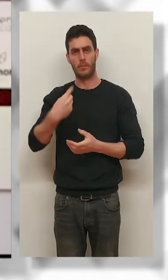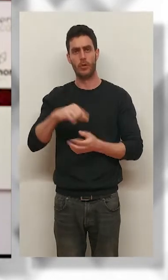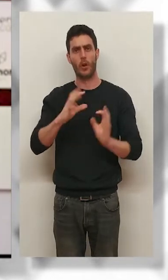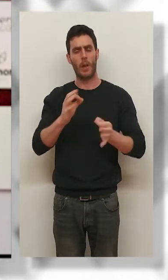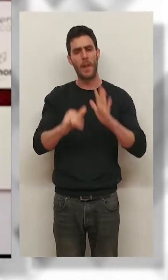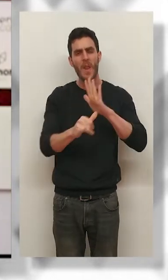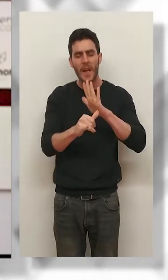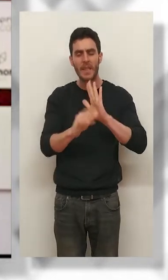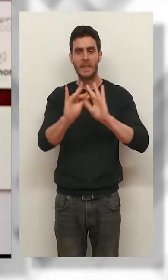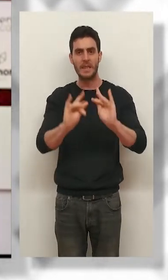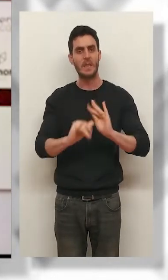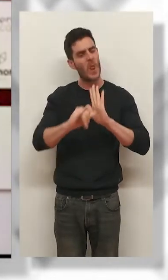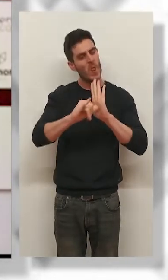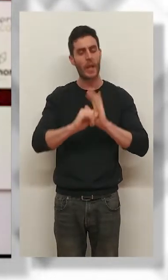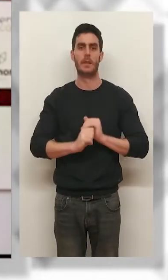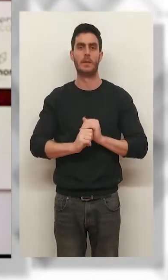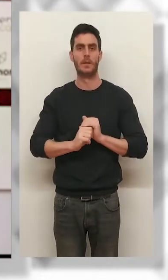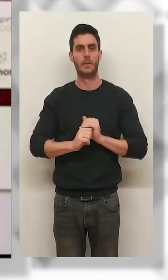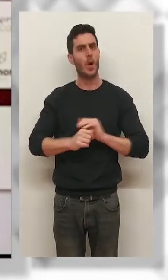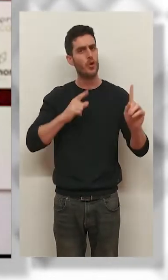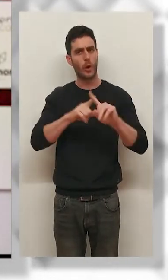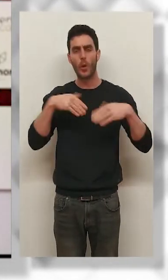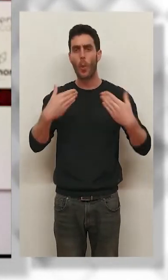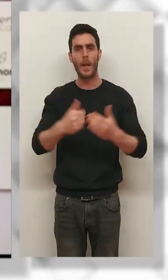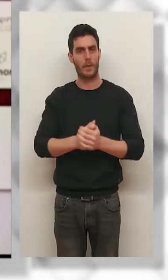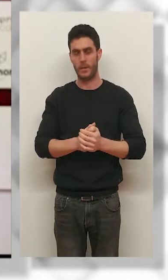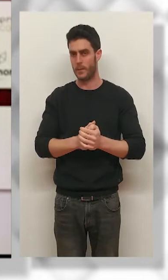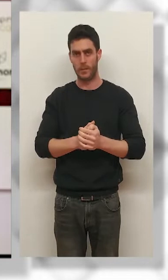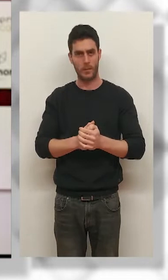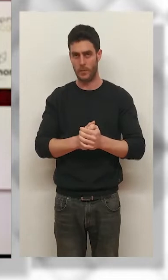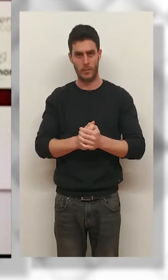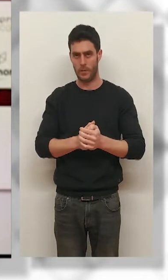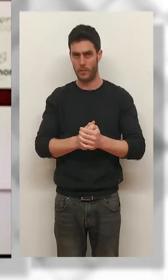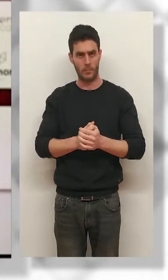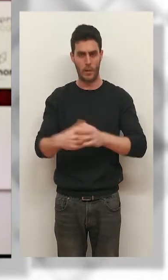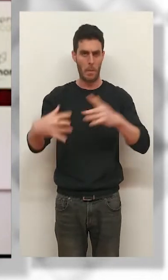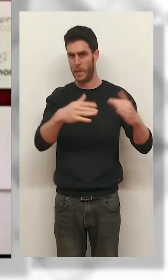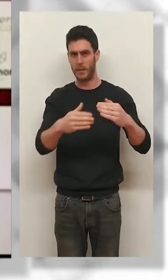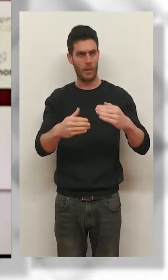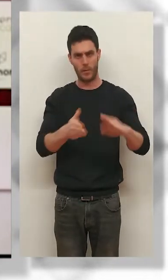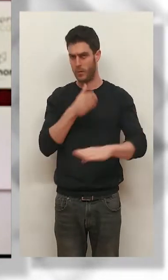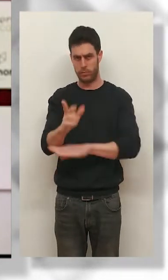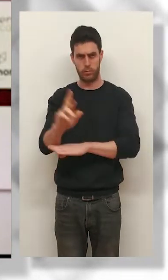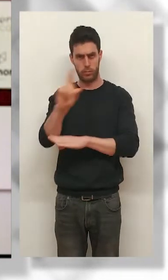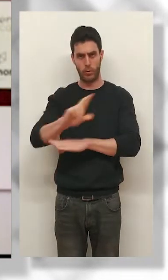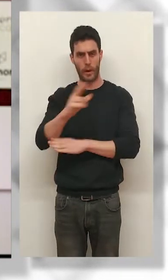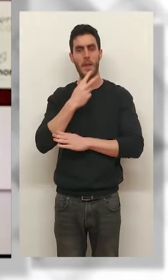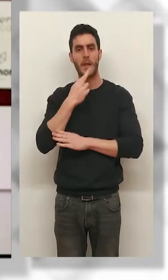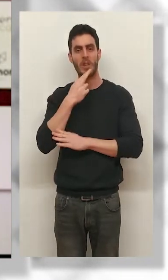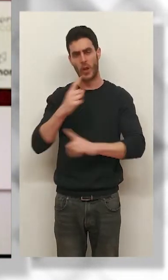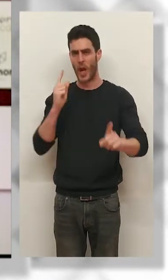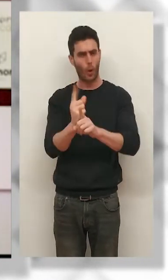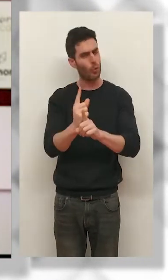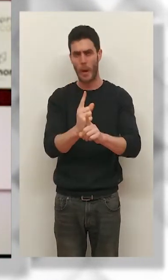y la idea es ir a por el siguiente partido contra el Racing de Santander y luego a por el siguiente y a partir, como